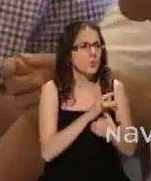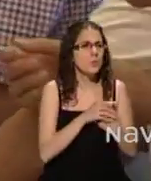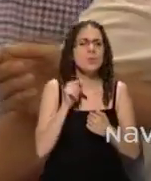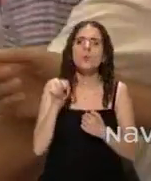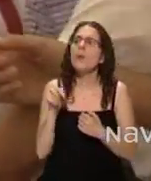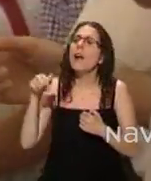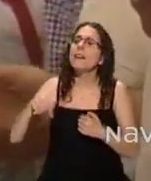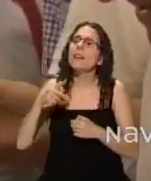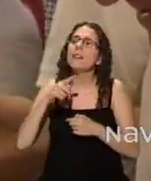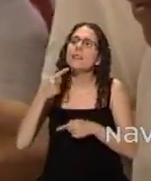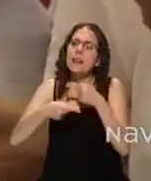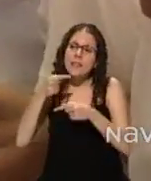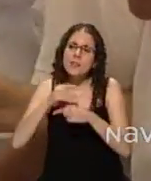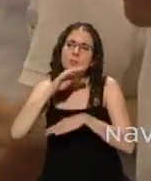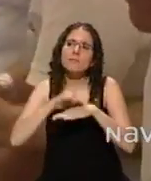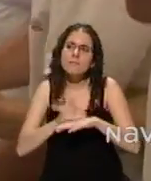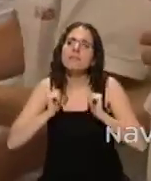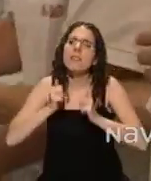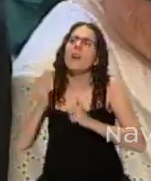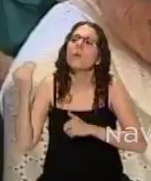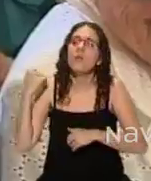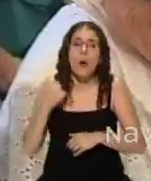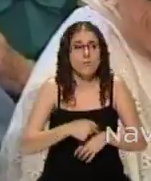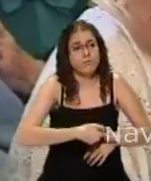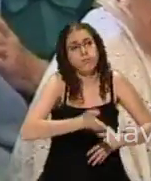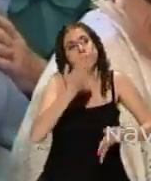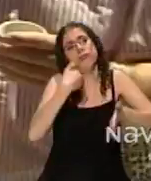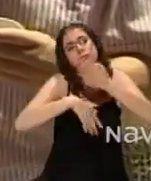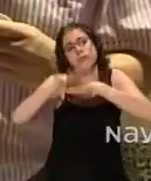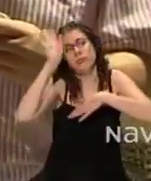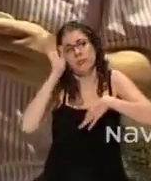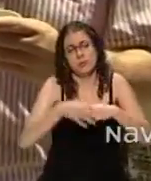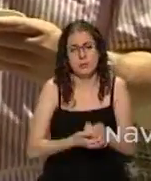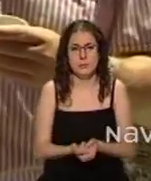a cumplir con esta tradición? Hace muchos años.